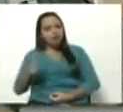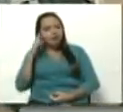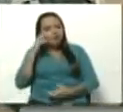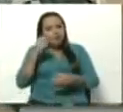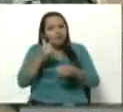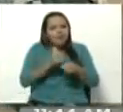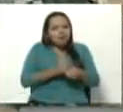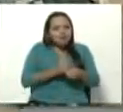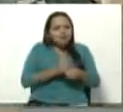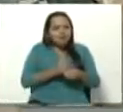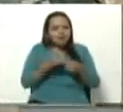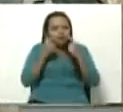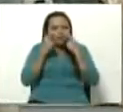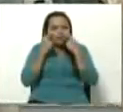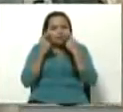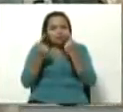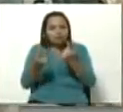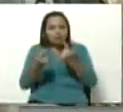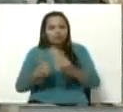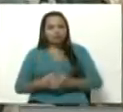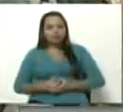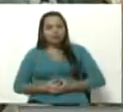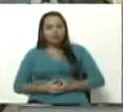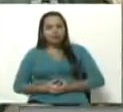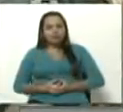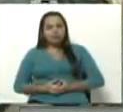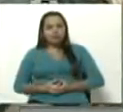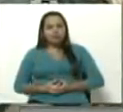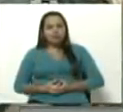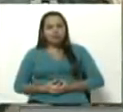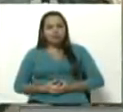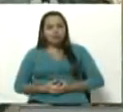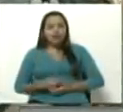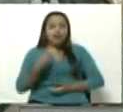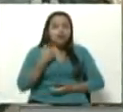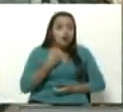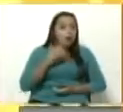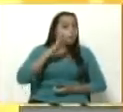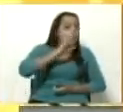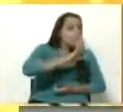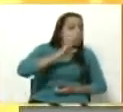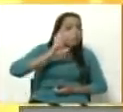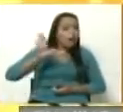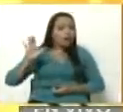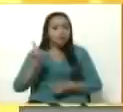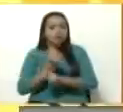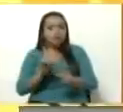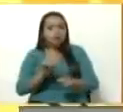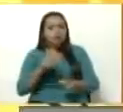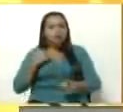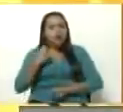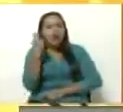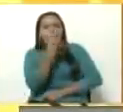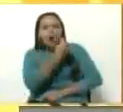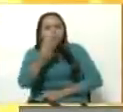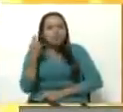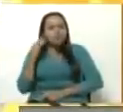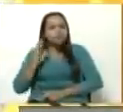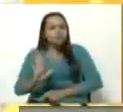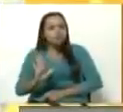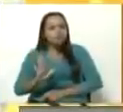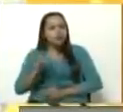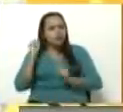esperanza, que más aún de ir prometiendo, es irnos comprometiendo. Hice un